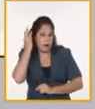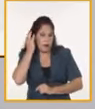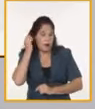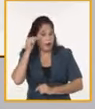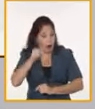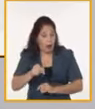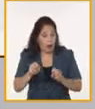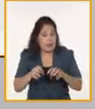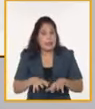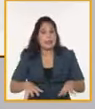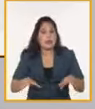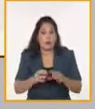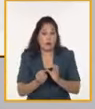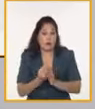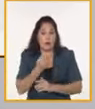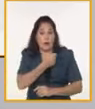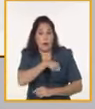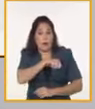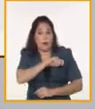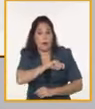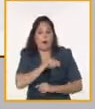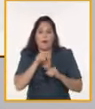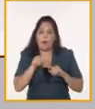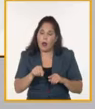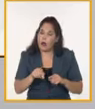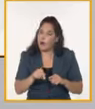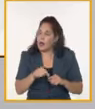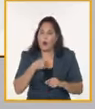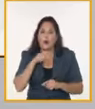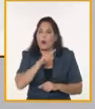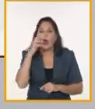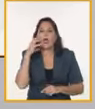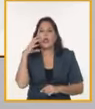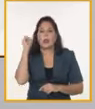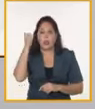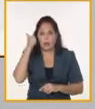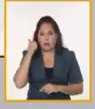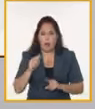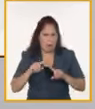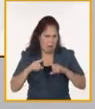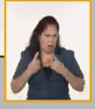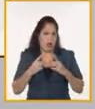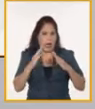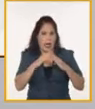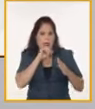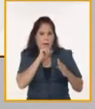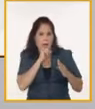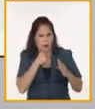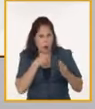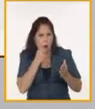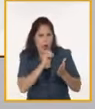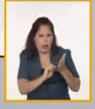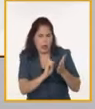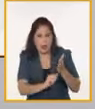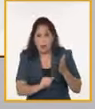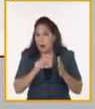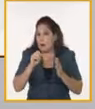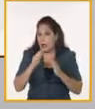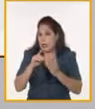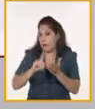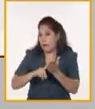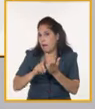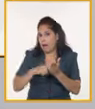que que que que la población ha tenido una falta de comprensión lógica de Por qué si esta es la casa de mi mamá Por qué si esta es la casa de mi papá si esta